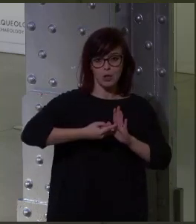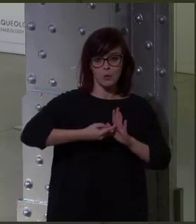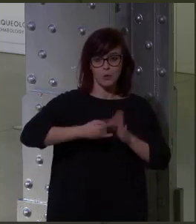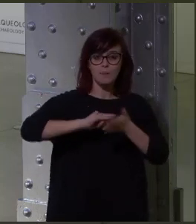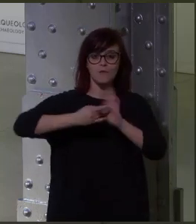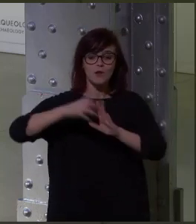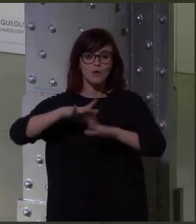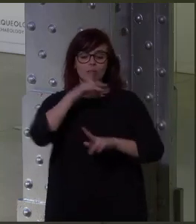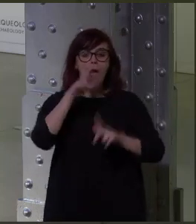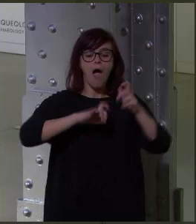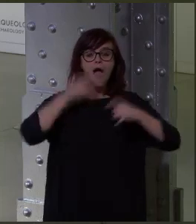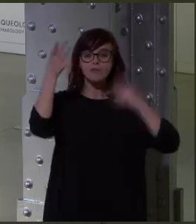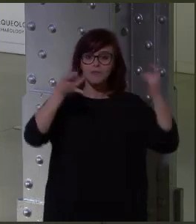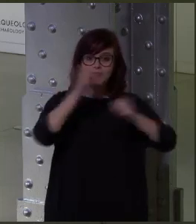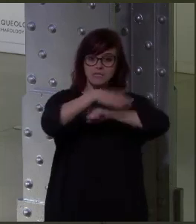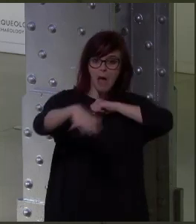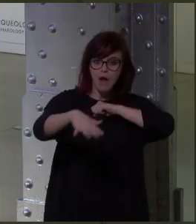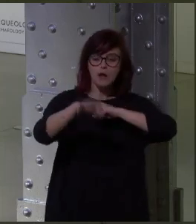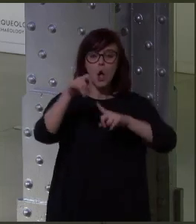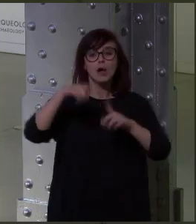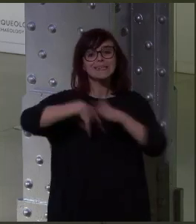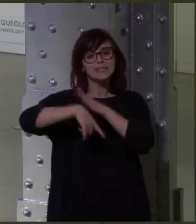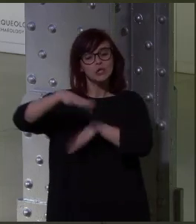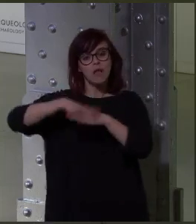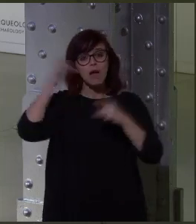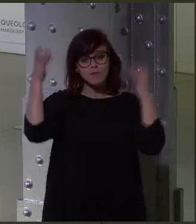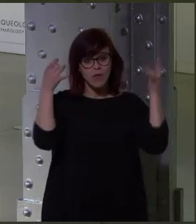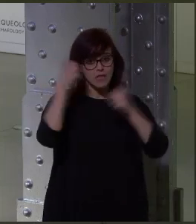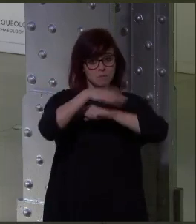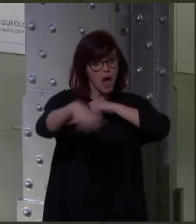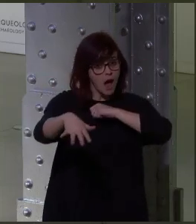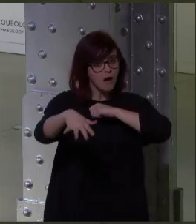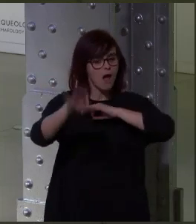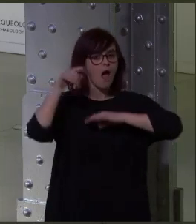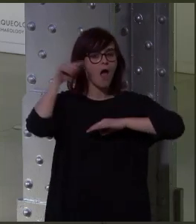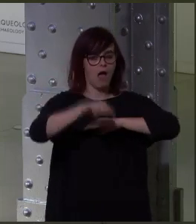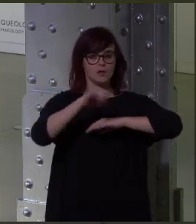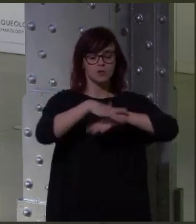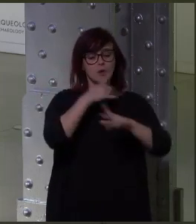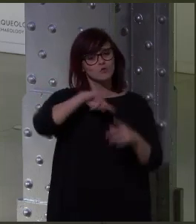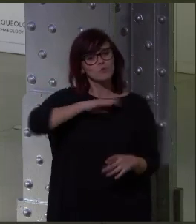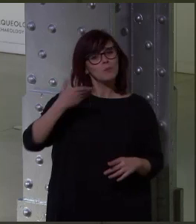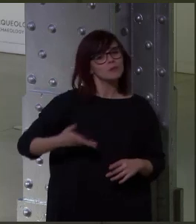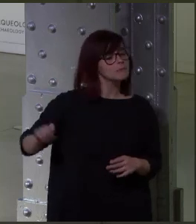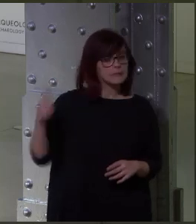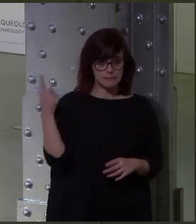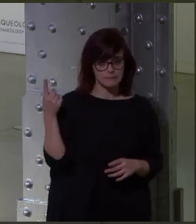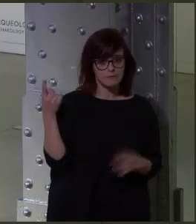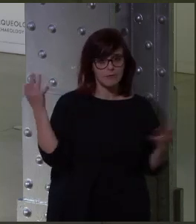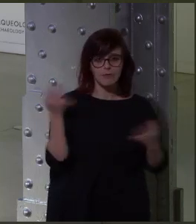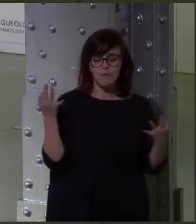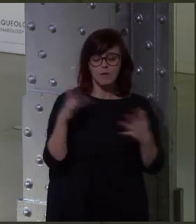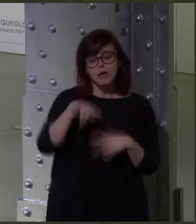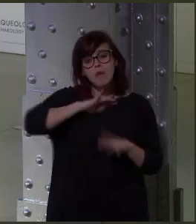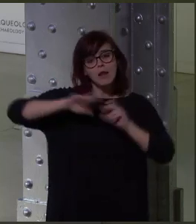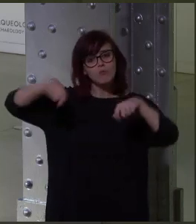planificación de las actividades en el mar, a la hora de hacer la gestión de las actividades en el mar, para nosotros lo más importante es tener